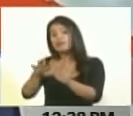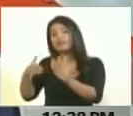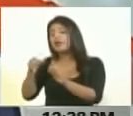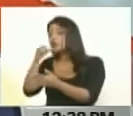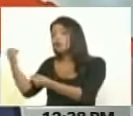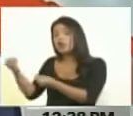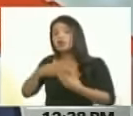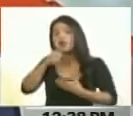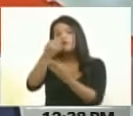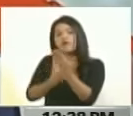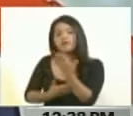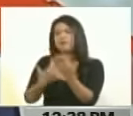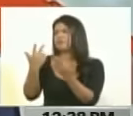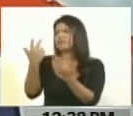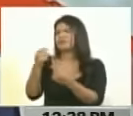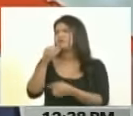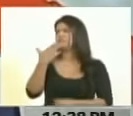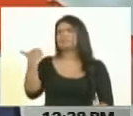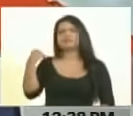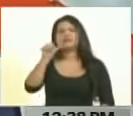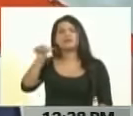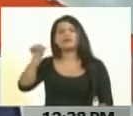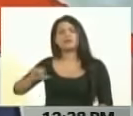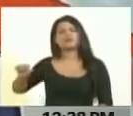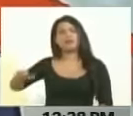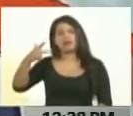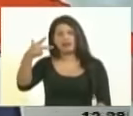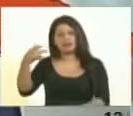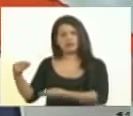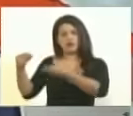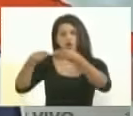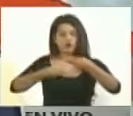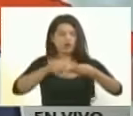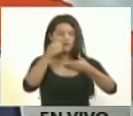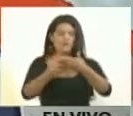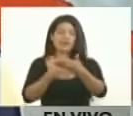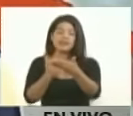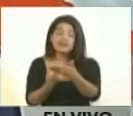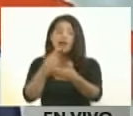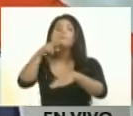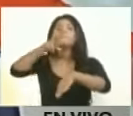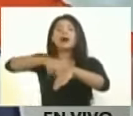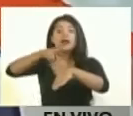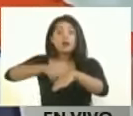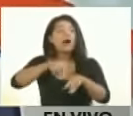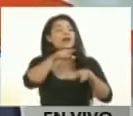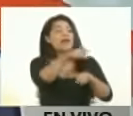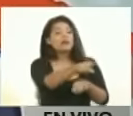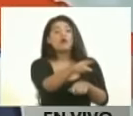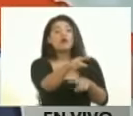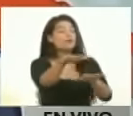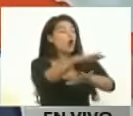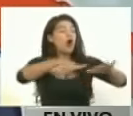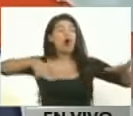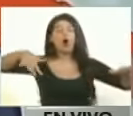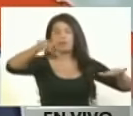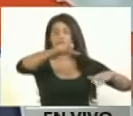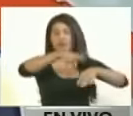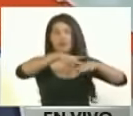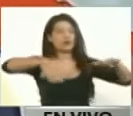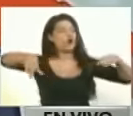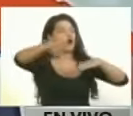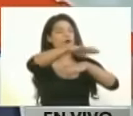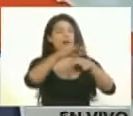ni 3 semanas ese informe. Y dice que hay 700.000 personas, el 10% de la población del Paraguay